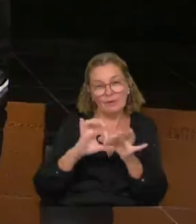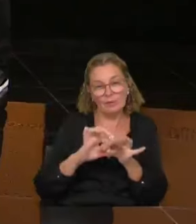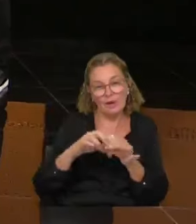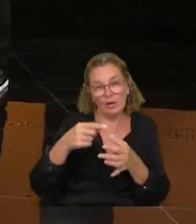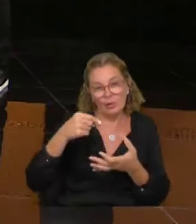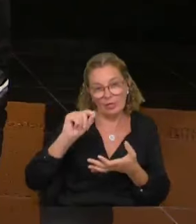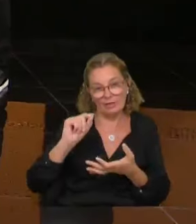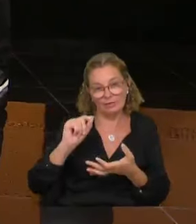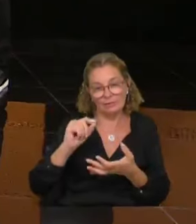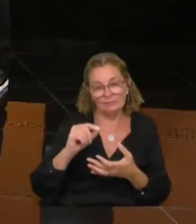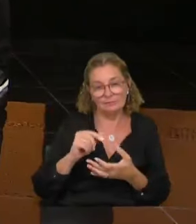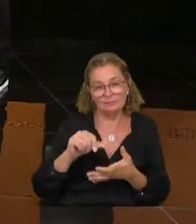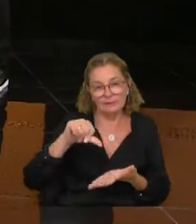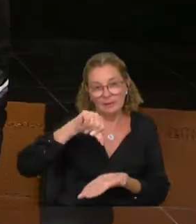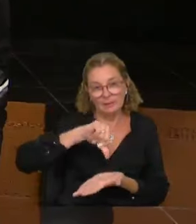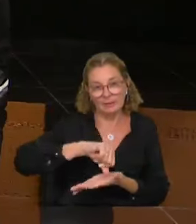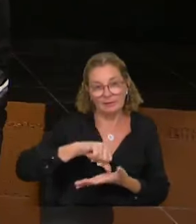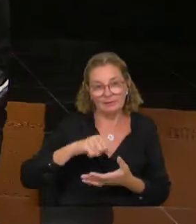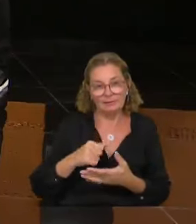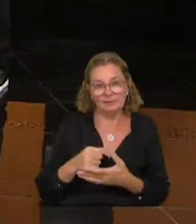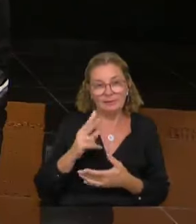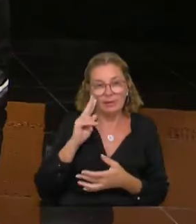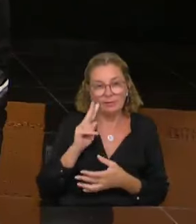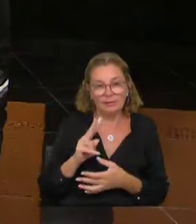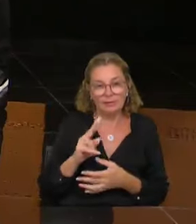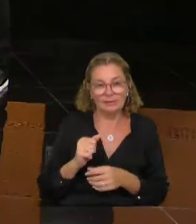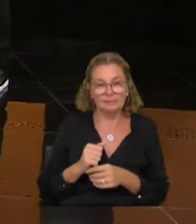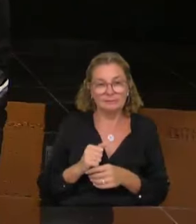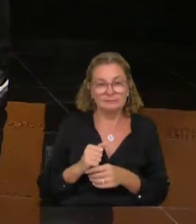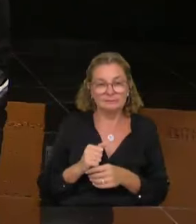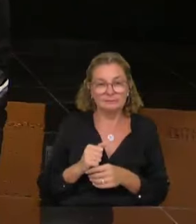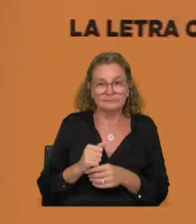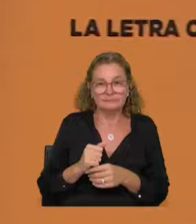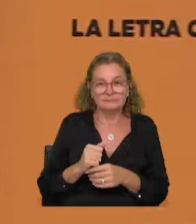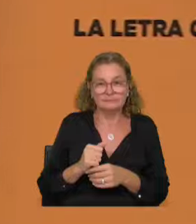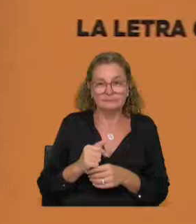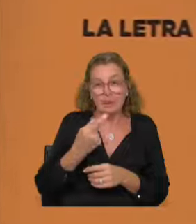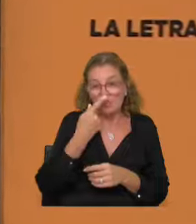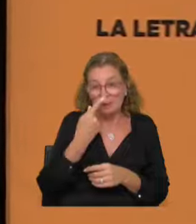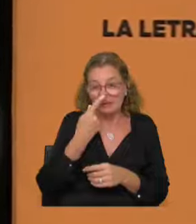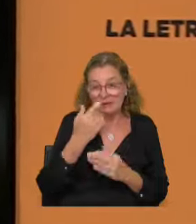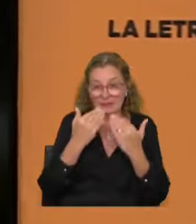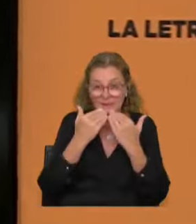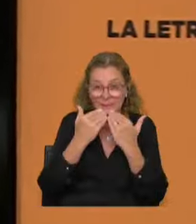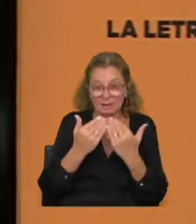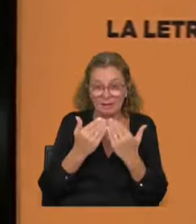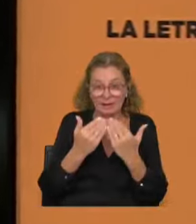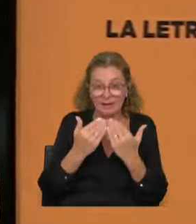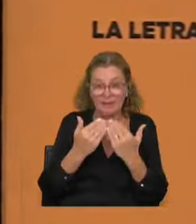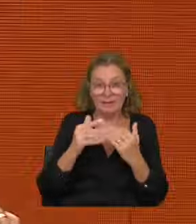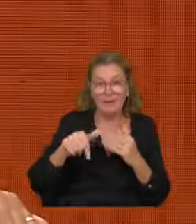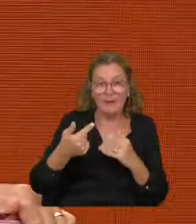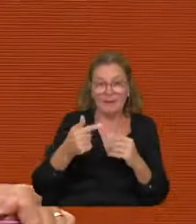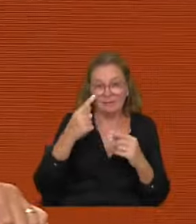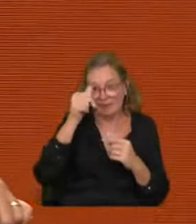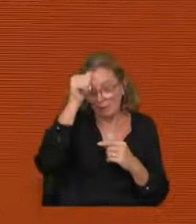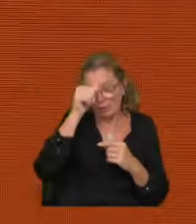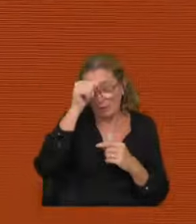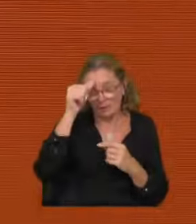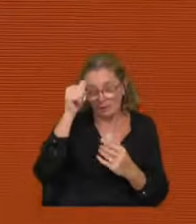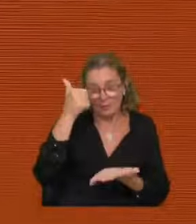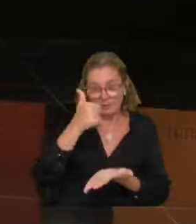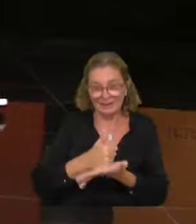negativo del país eso se se ve como incrementado interesantísimo elina Gracias y más de Lucina el domingo que viene bueno estaremos